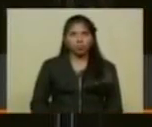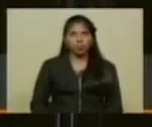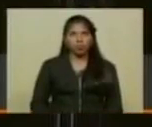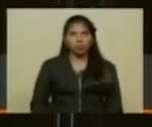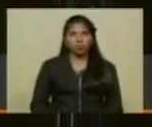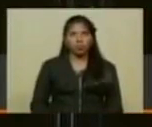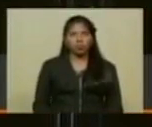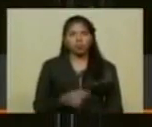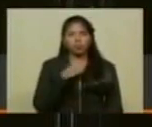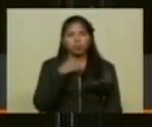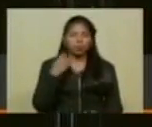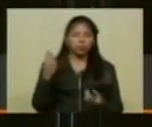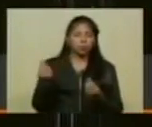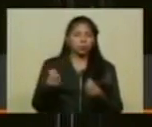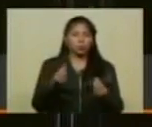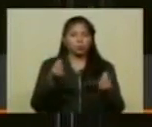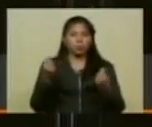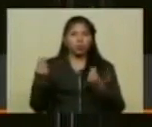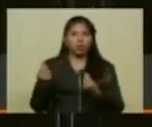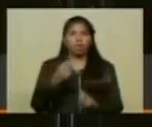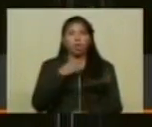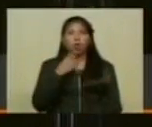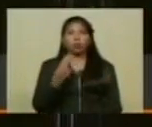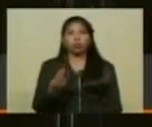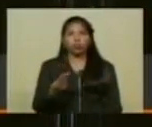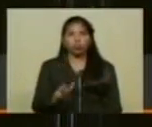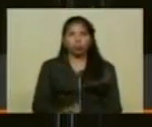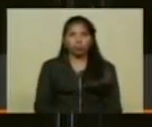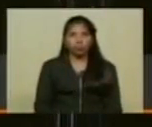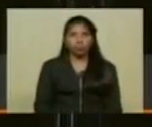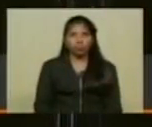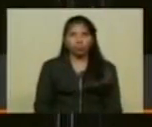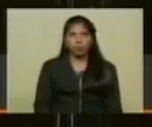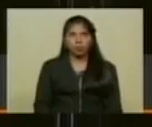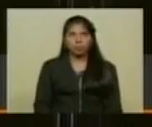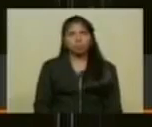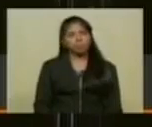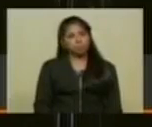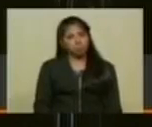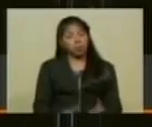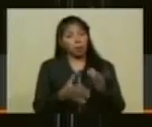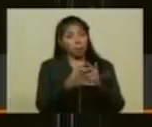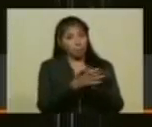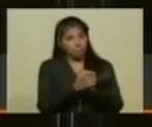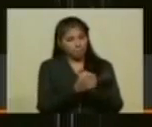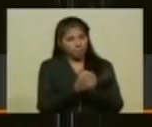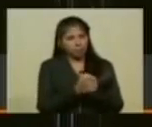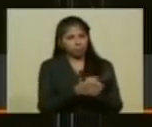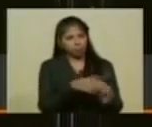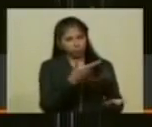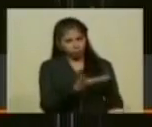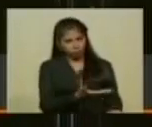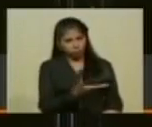sonido que carga uno aquí, la voz. Querido compañero Vladimir Padrino López,